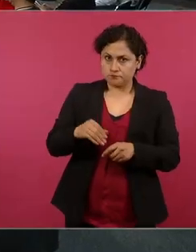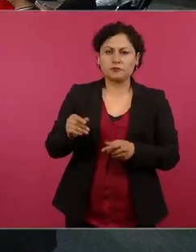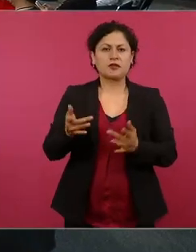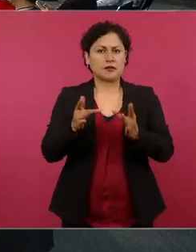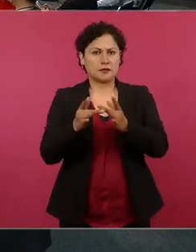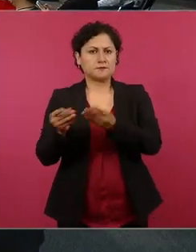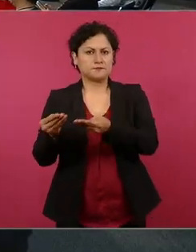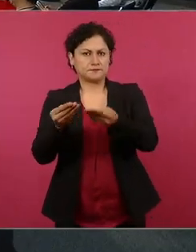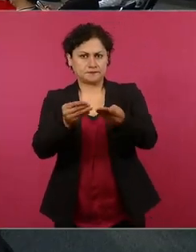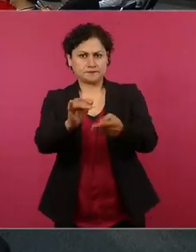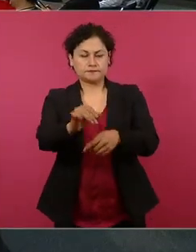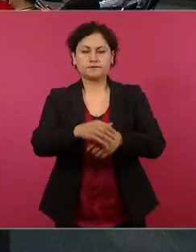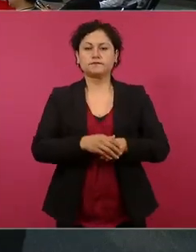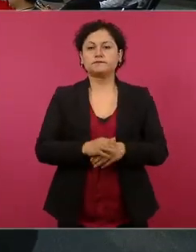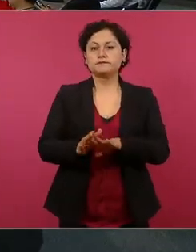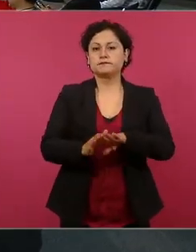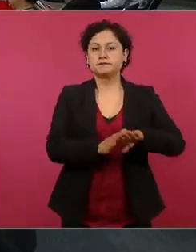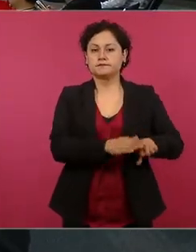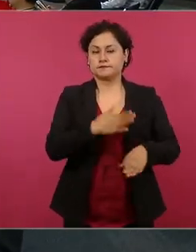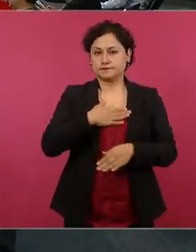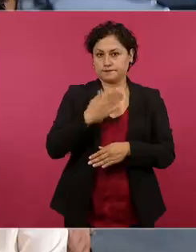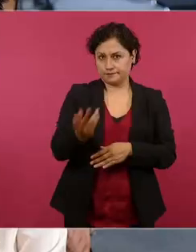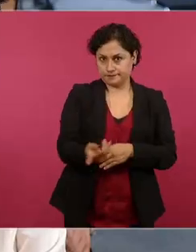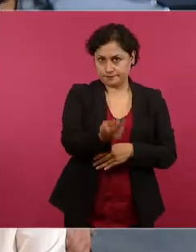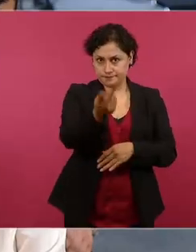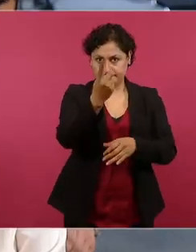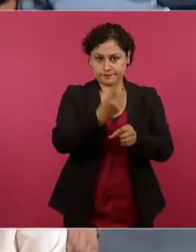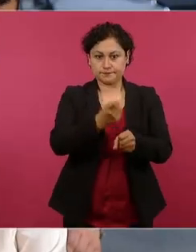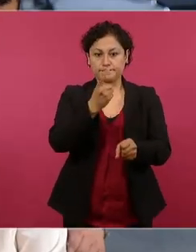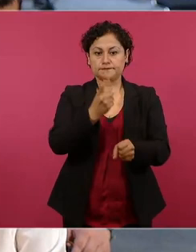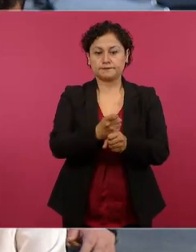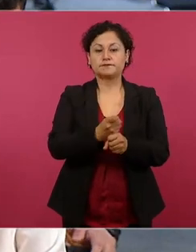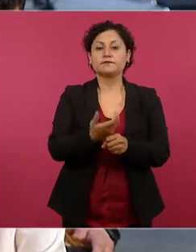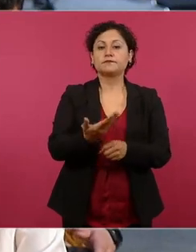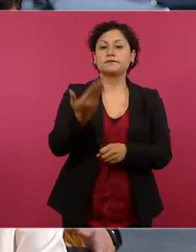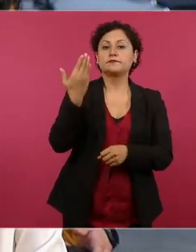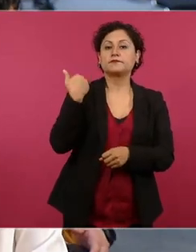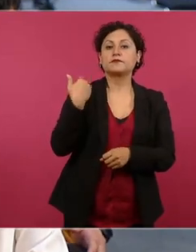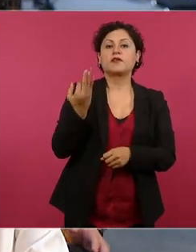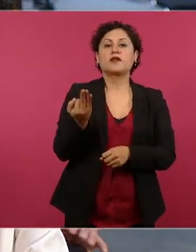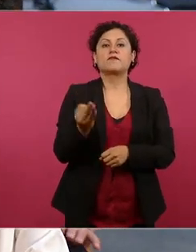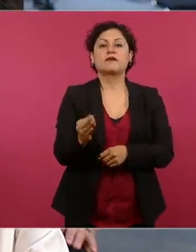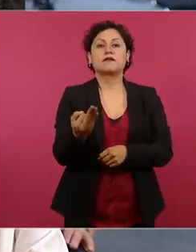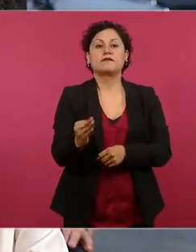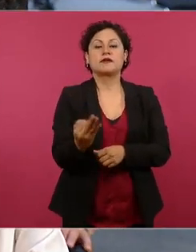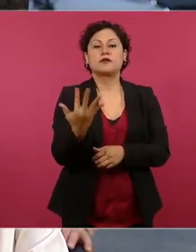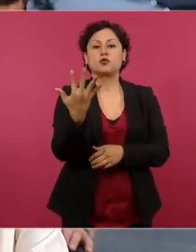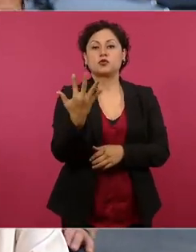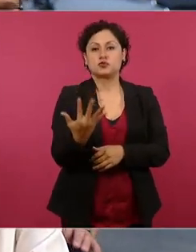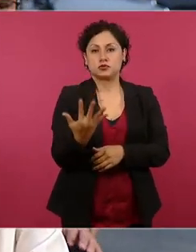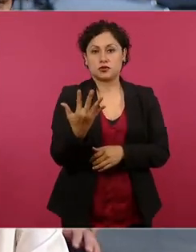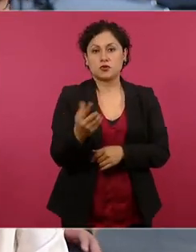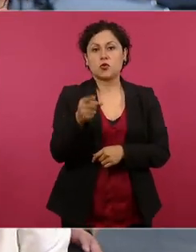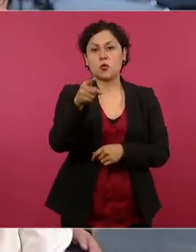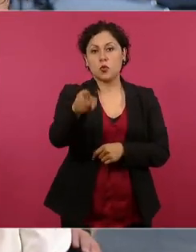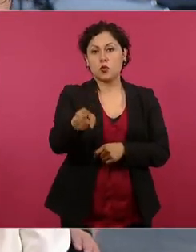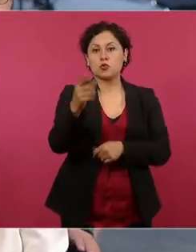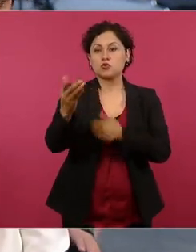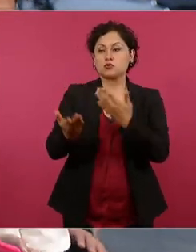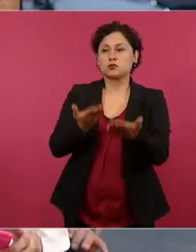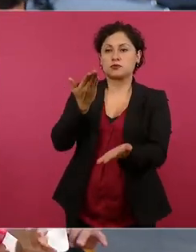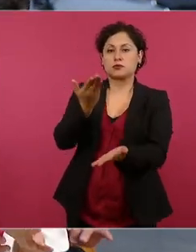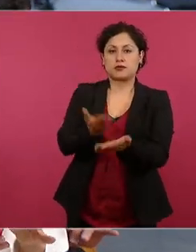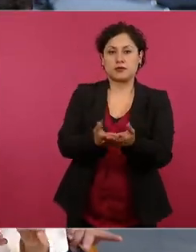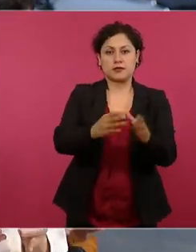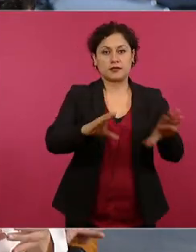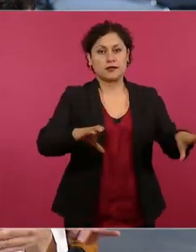con mi primera pregunta, presidente de todos los mexicanos. El pasado 5 de febrero usted propuso al Congreso de la Unión